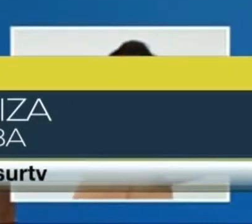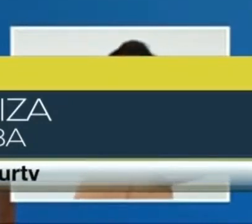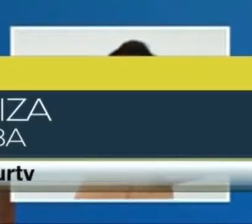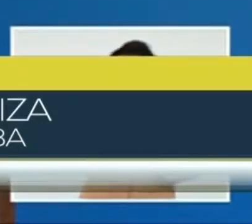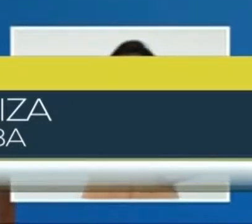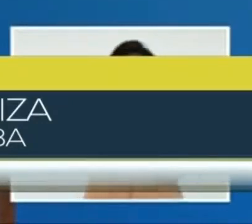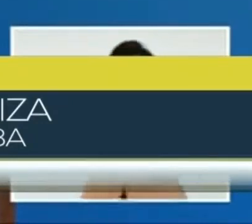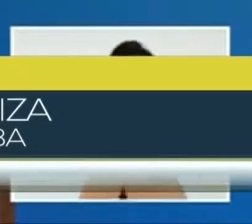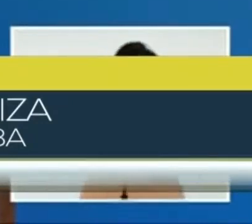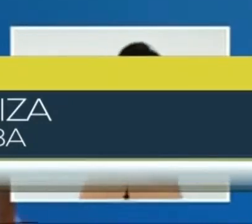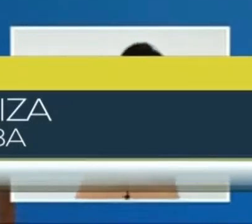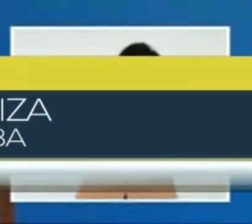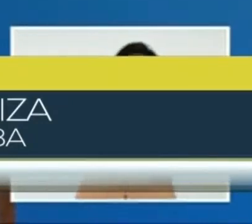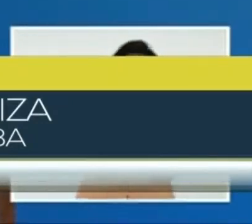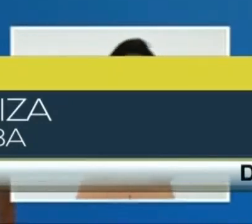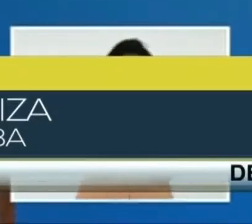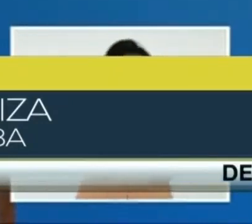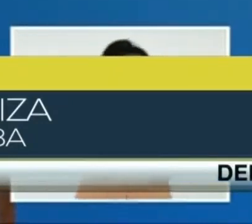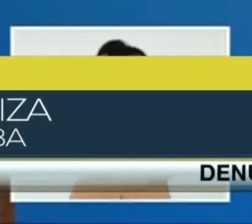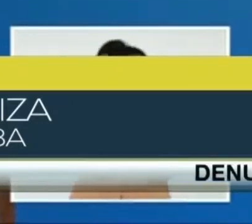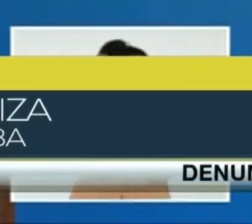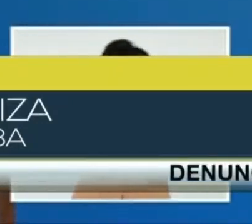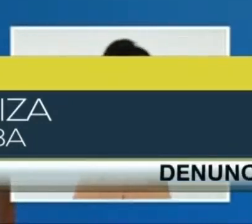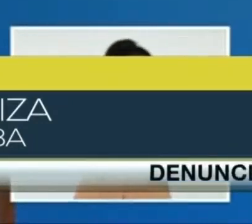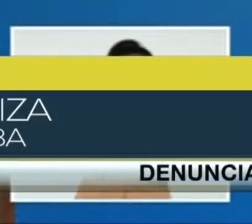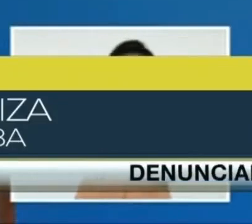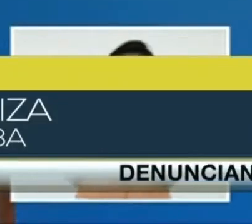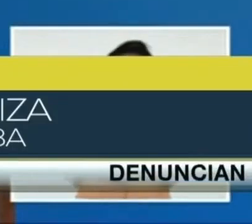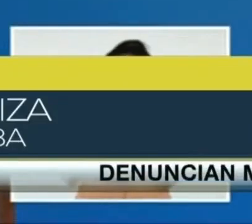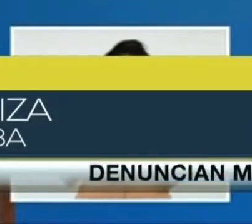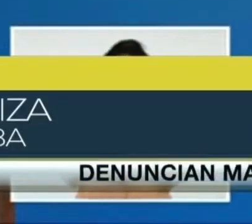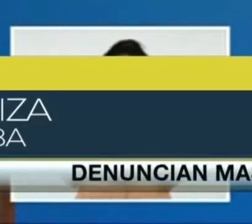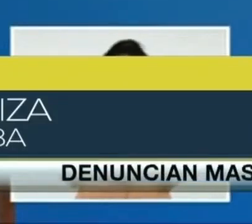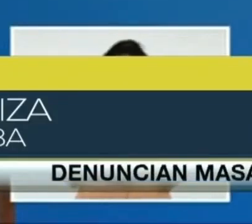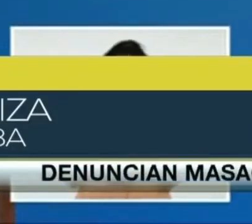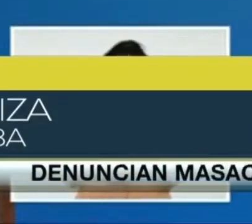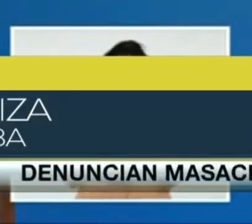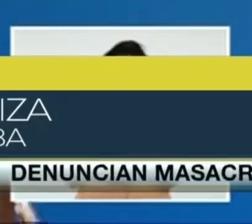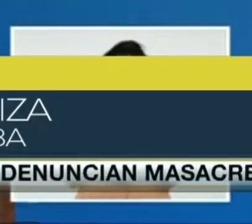gobierno como actos de oposición.